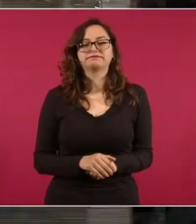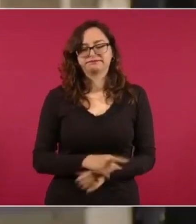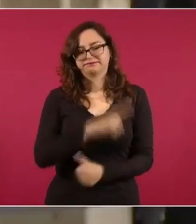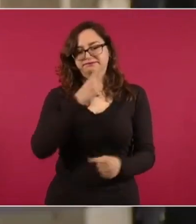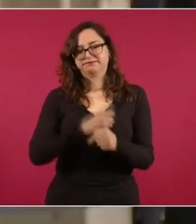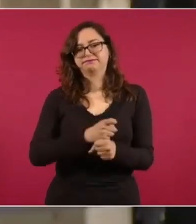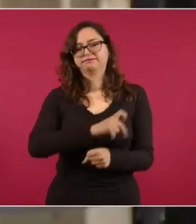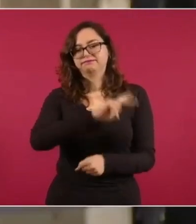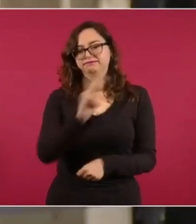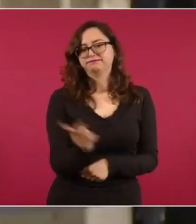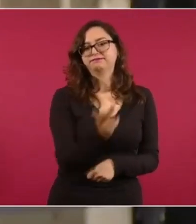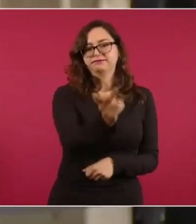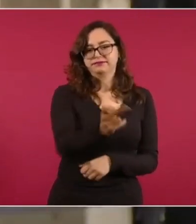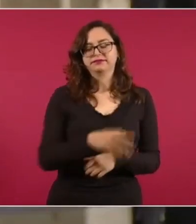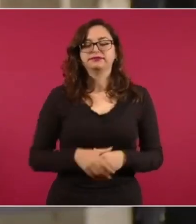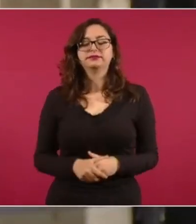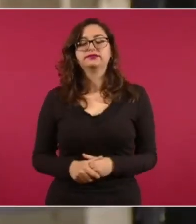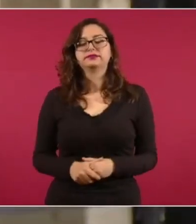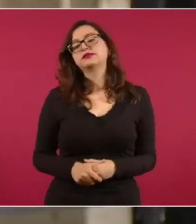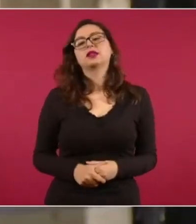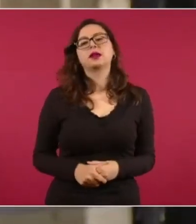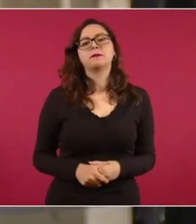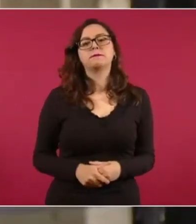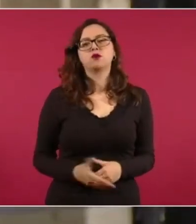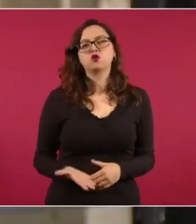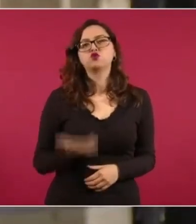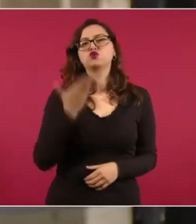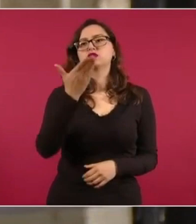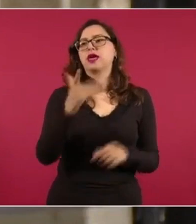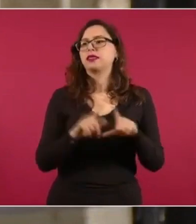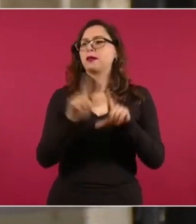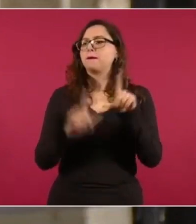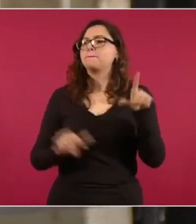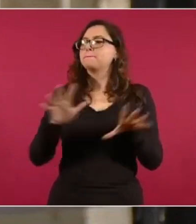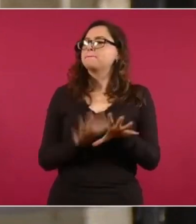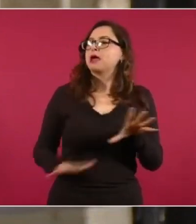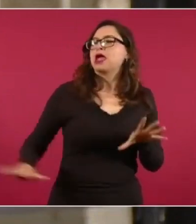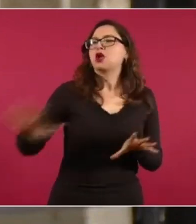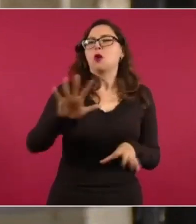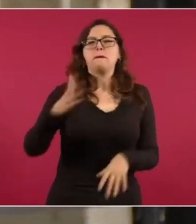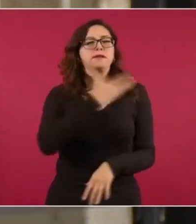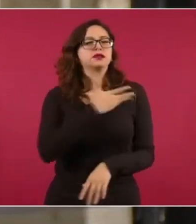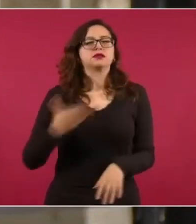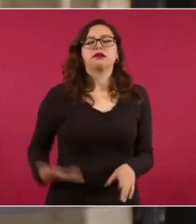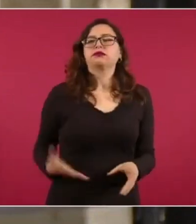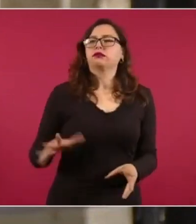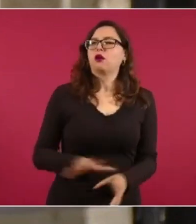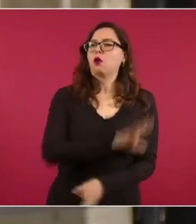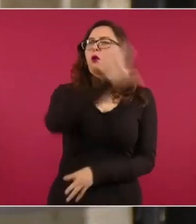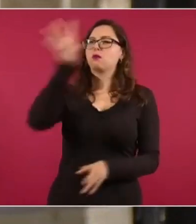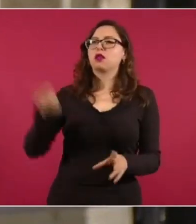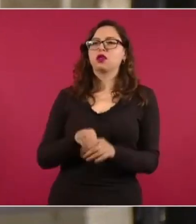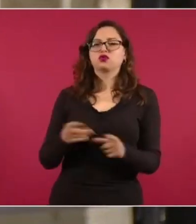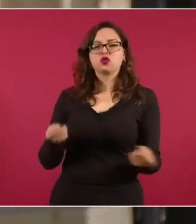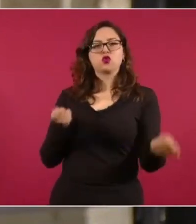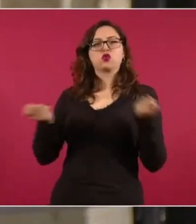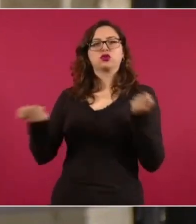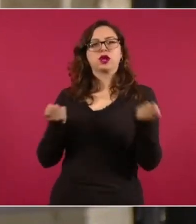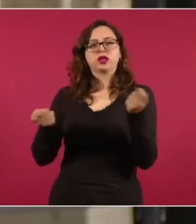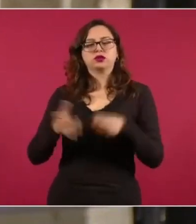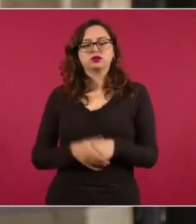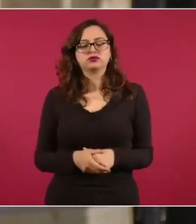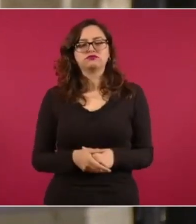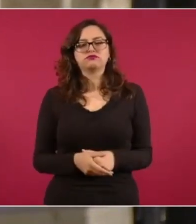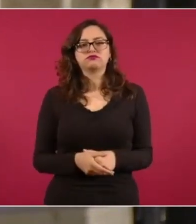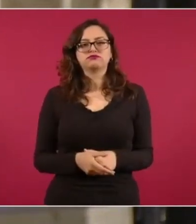hemos conseguido el listado parcial de la empresa mexiquense Impacta Exteriores, contratista del gobierno del Estado